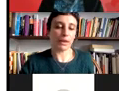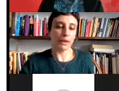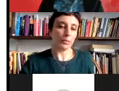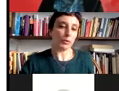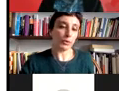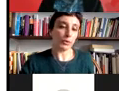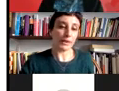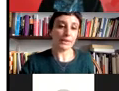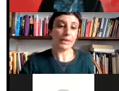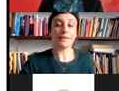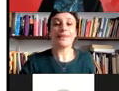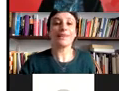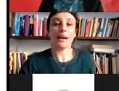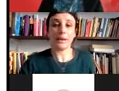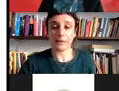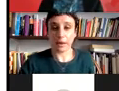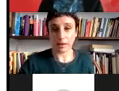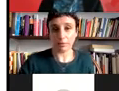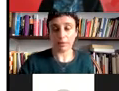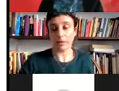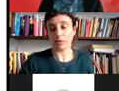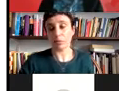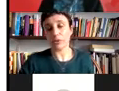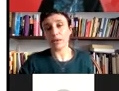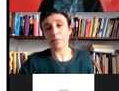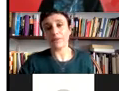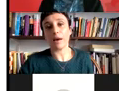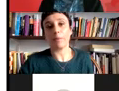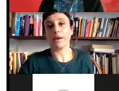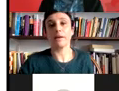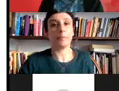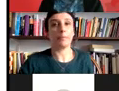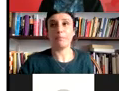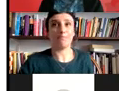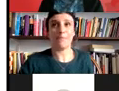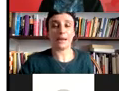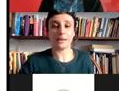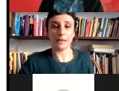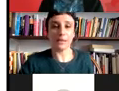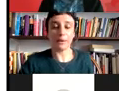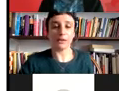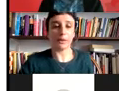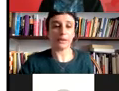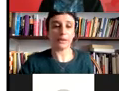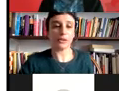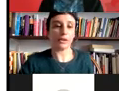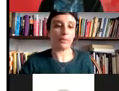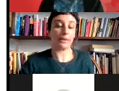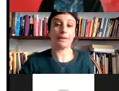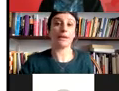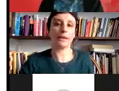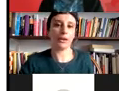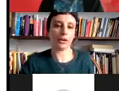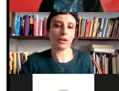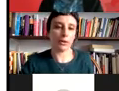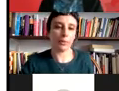por supuesto, no es así, que están incapacitadas, son personas incapacitadas para decidir, para tomar decisiones, para